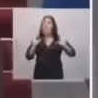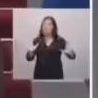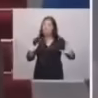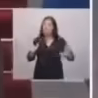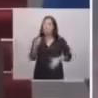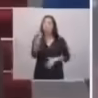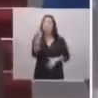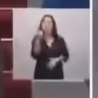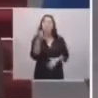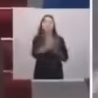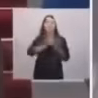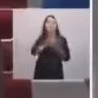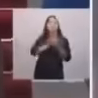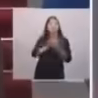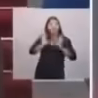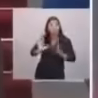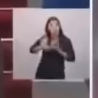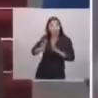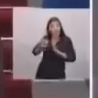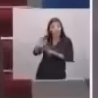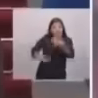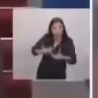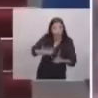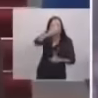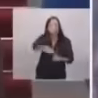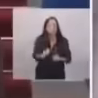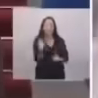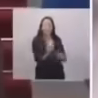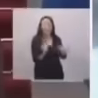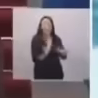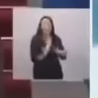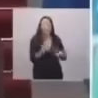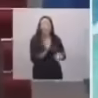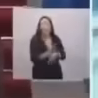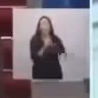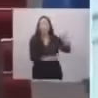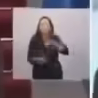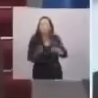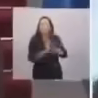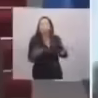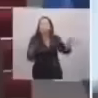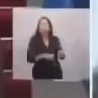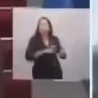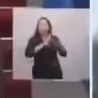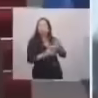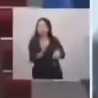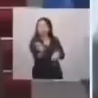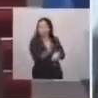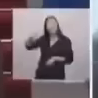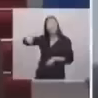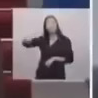social eso es la tarea del nuevo gobierno imagínense todo lo que tien que hacer para evitar eso no ahora pero era la el único